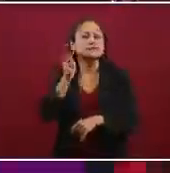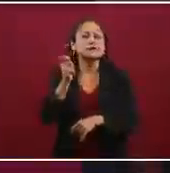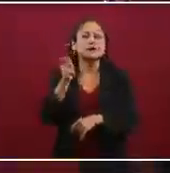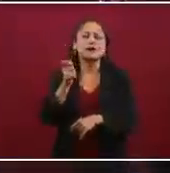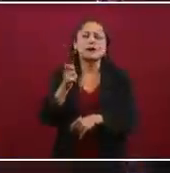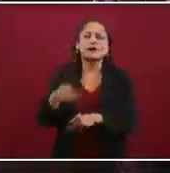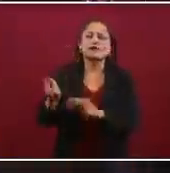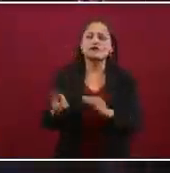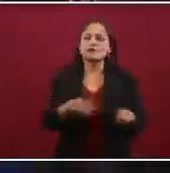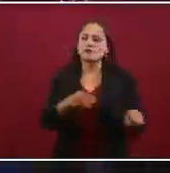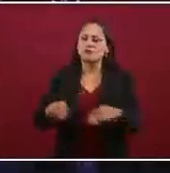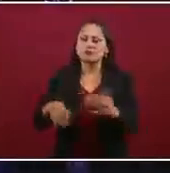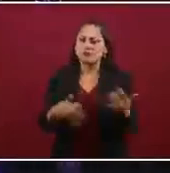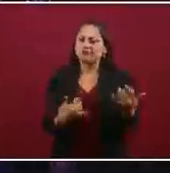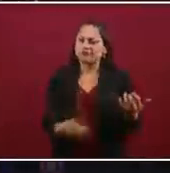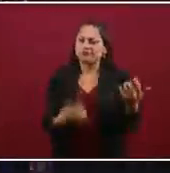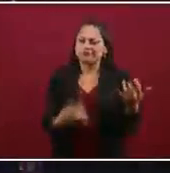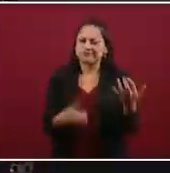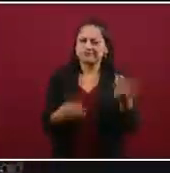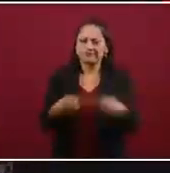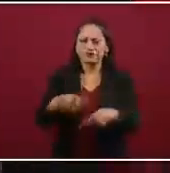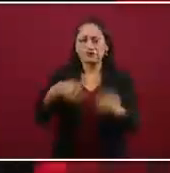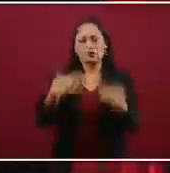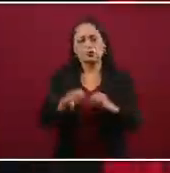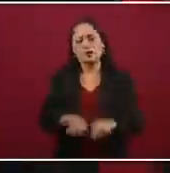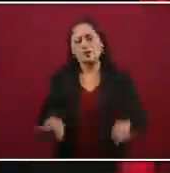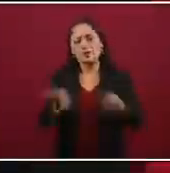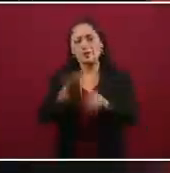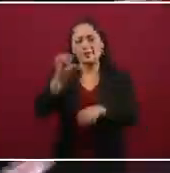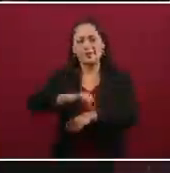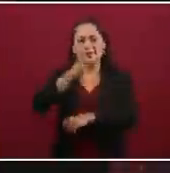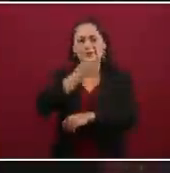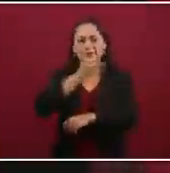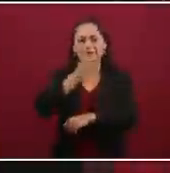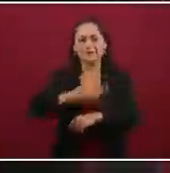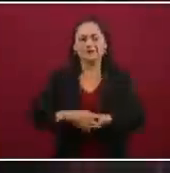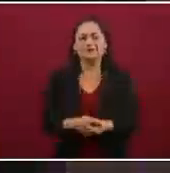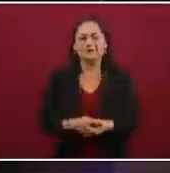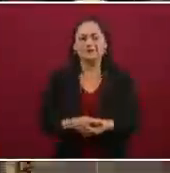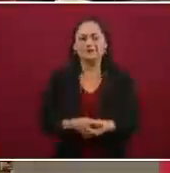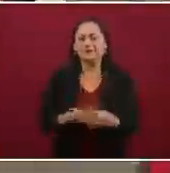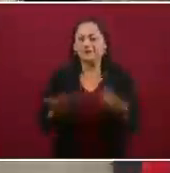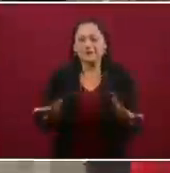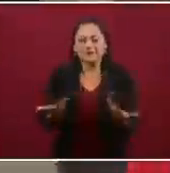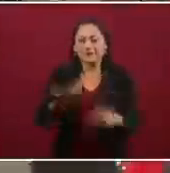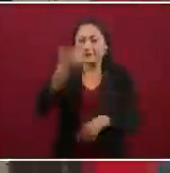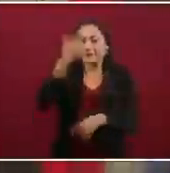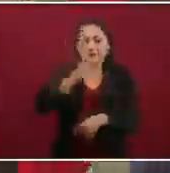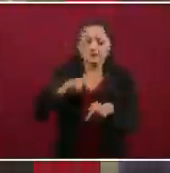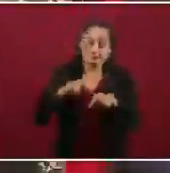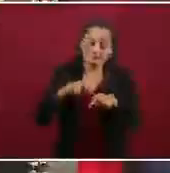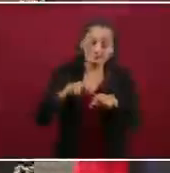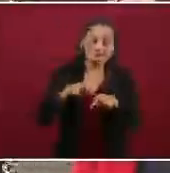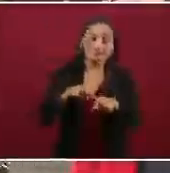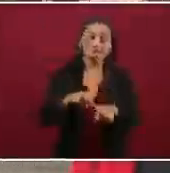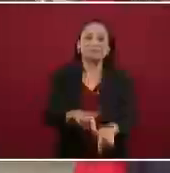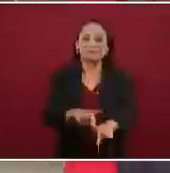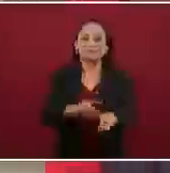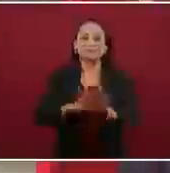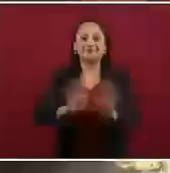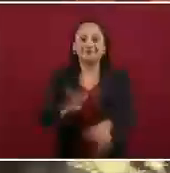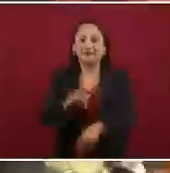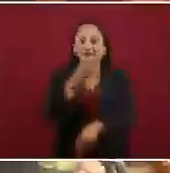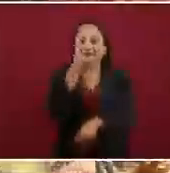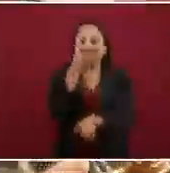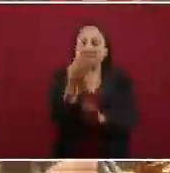podía faltar también en esta ocasión, en esta fiesta. Y bueno, pues la noche va ya de camino, ya se acerca,